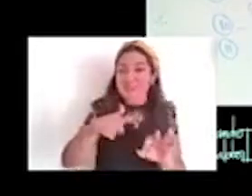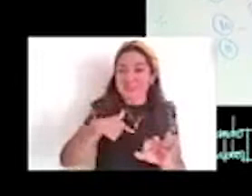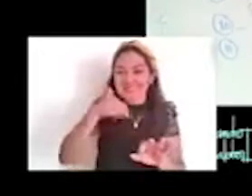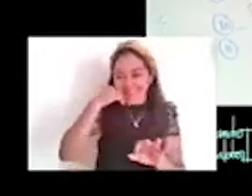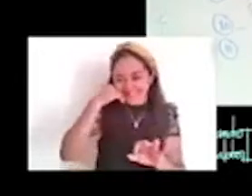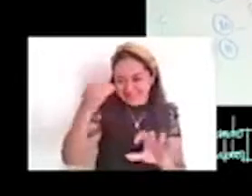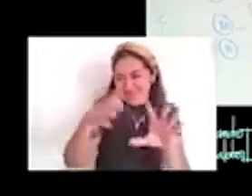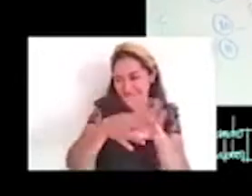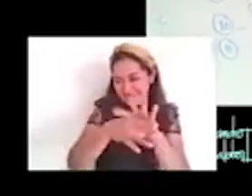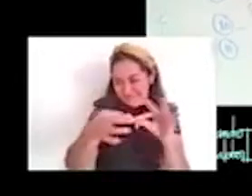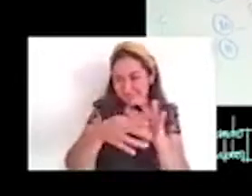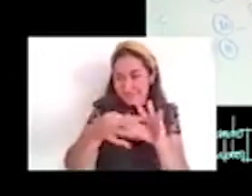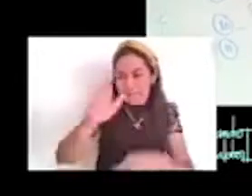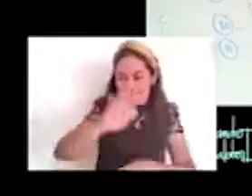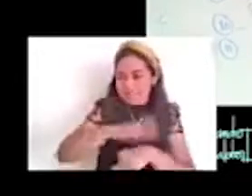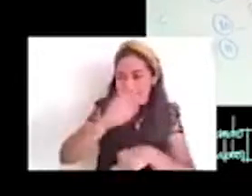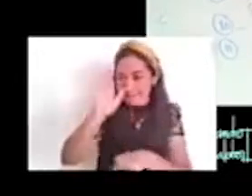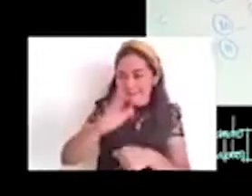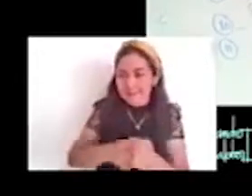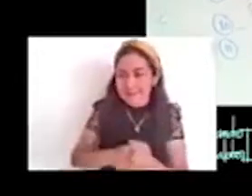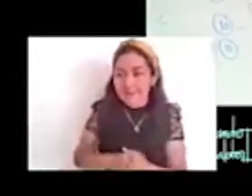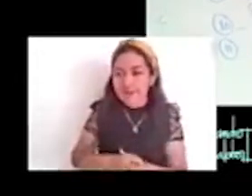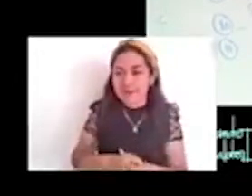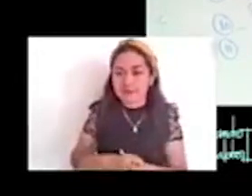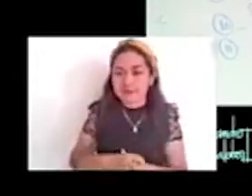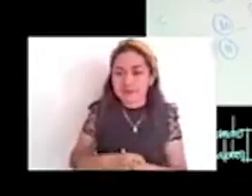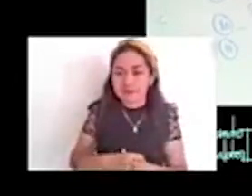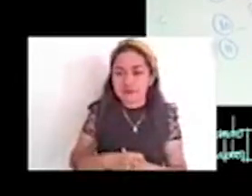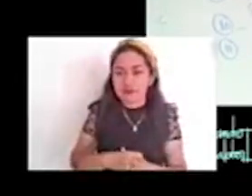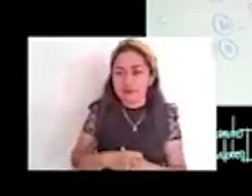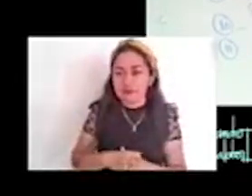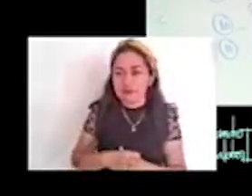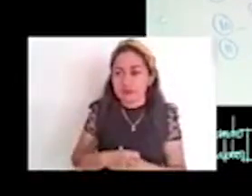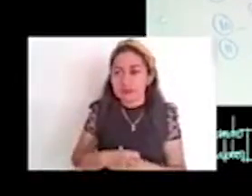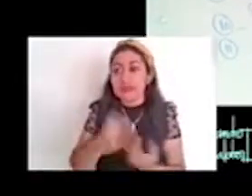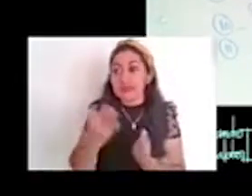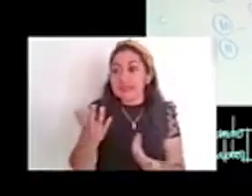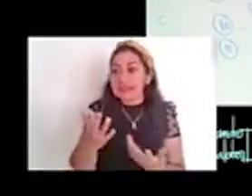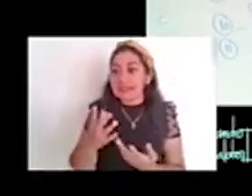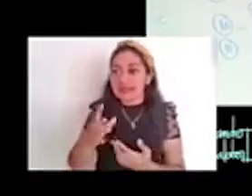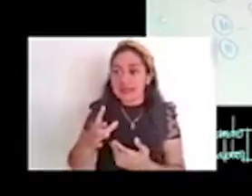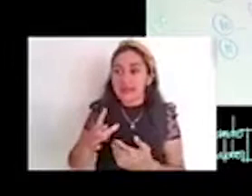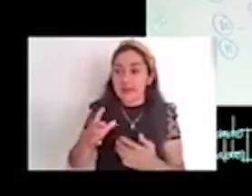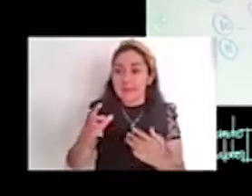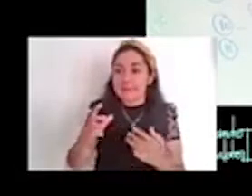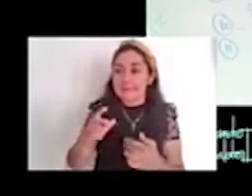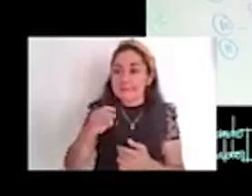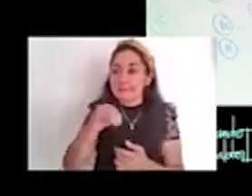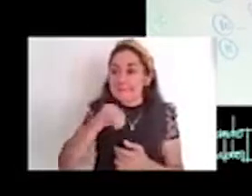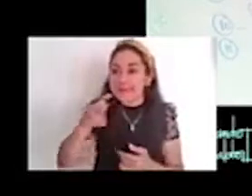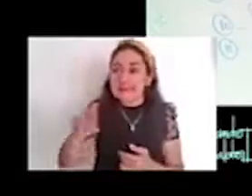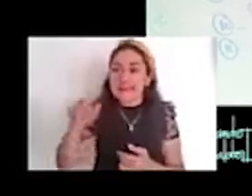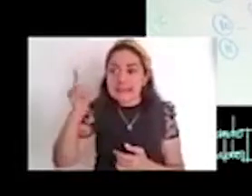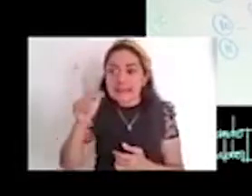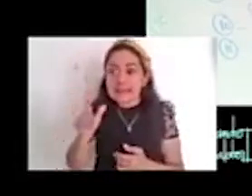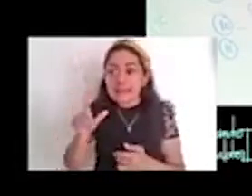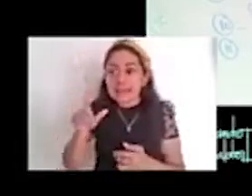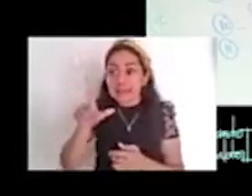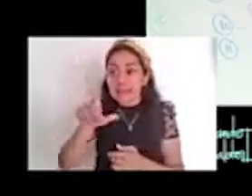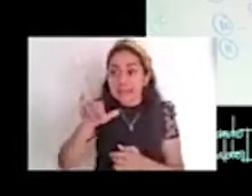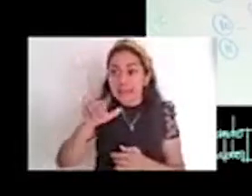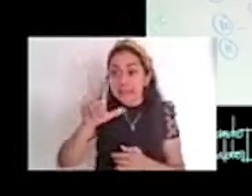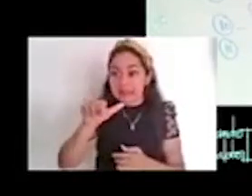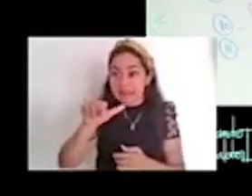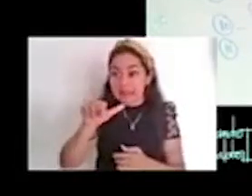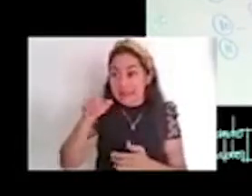un poquito, en lo que se incorpora. Yo creo que tuvo algún inconveniente. Es mi vecina de